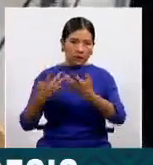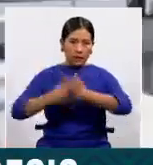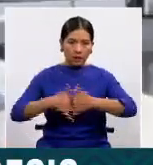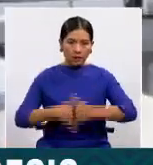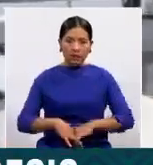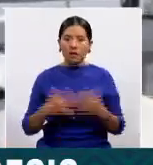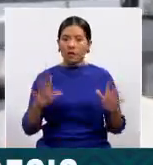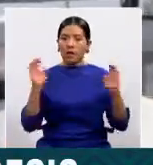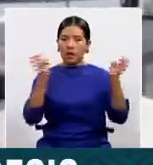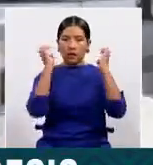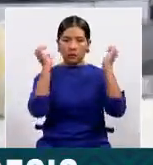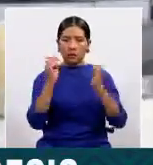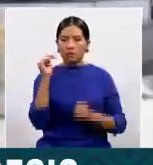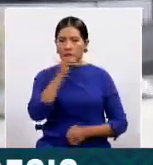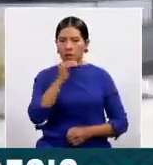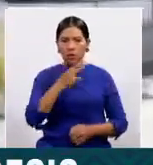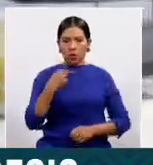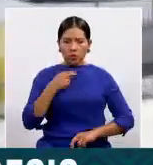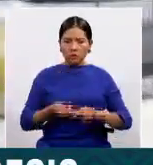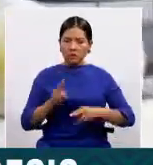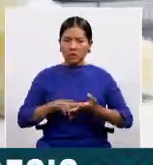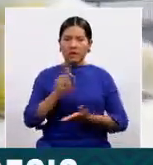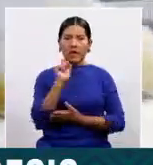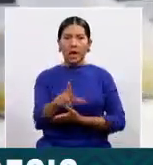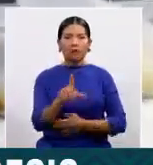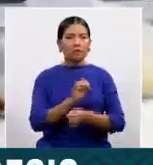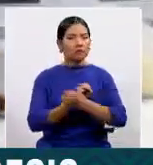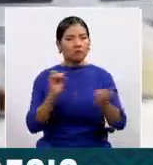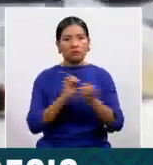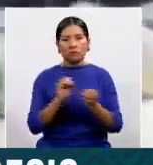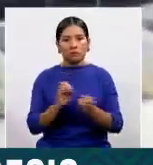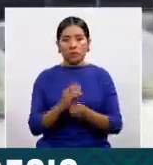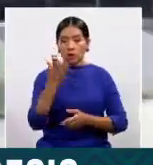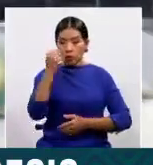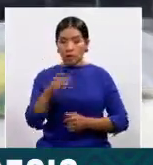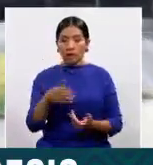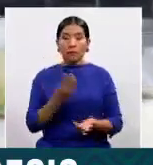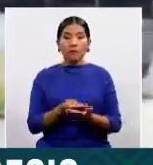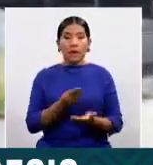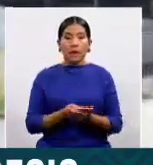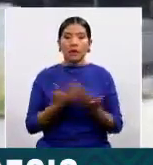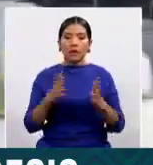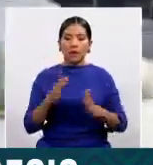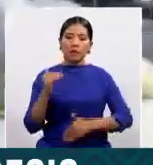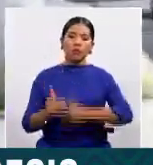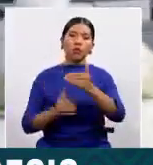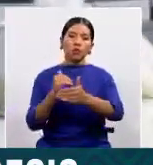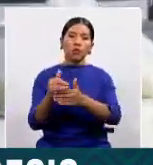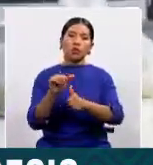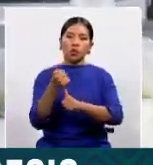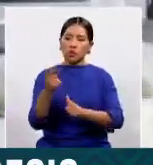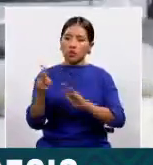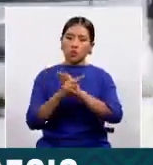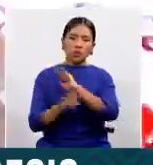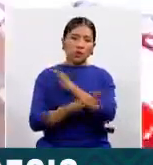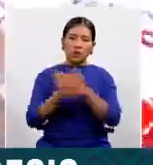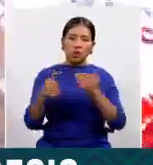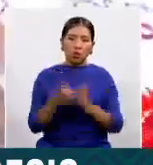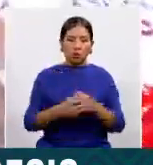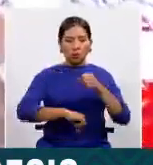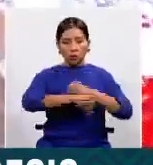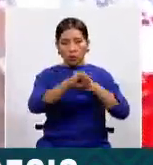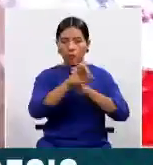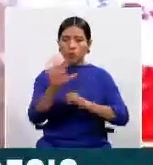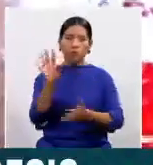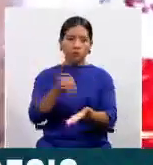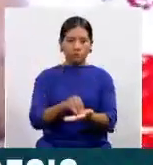supuestos sobreprecios en los productos, lo que afectaría a su producción, ya que los precios se definen en procesos notariados de manera pública. Si